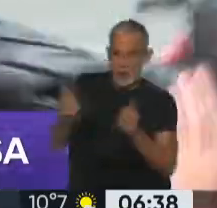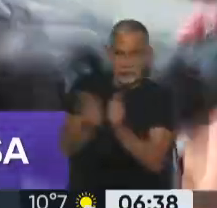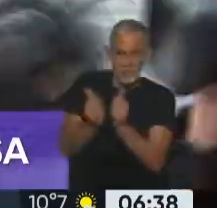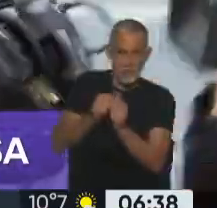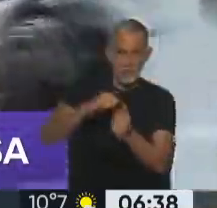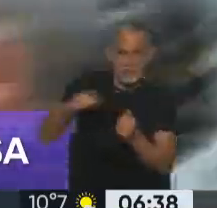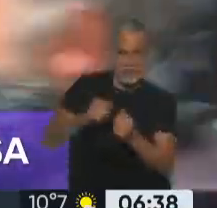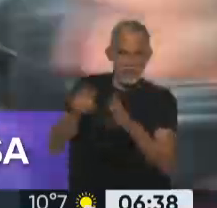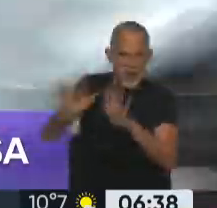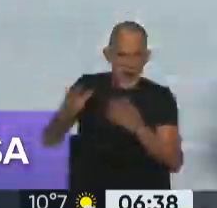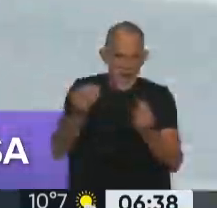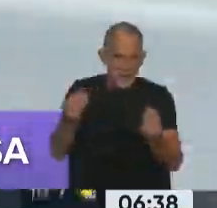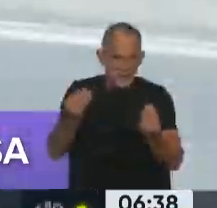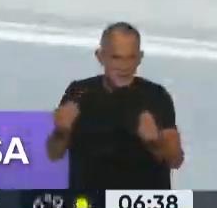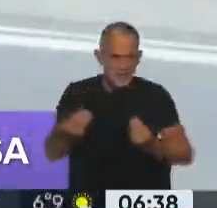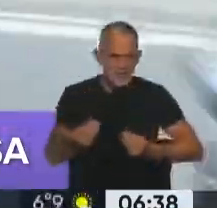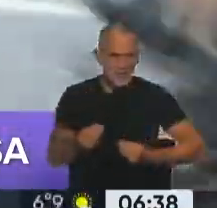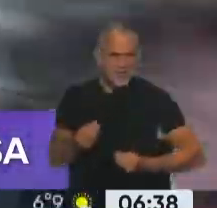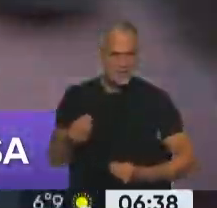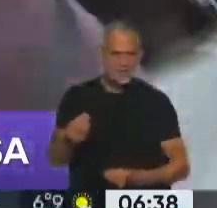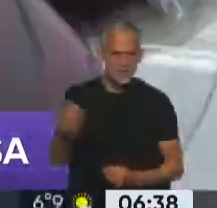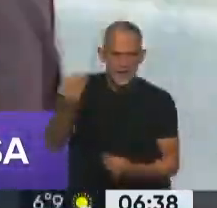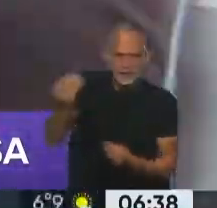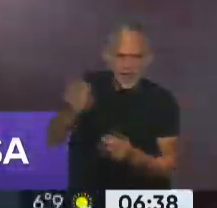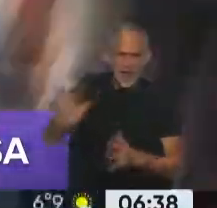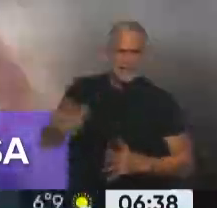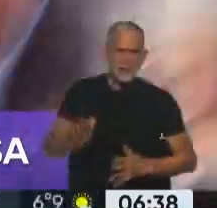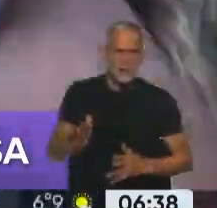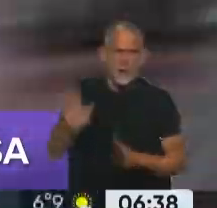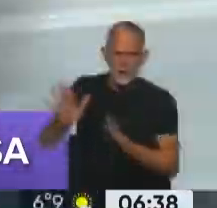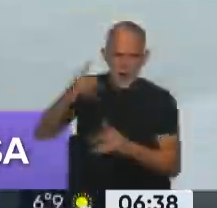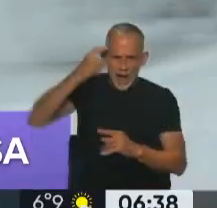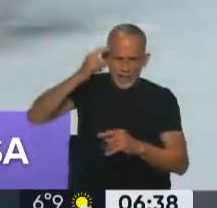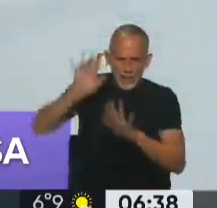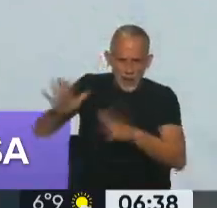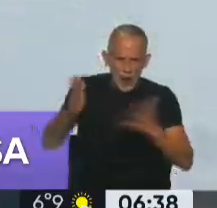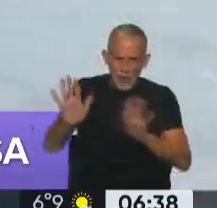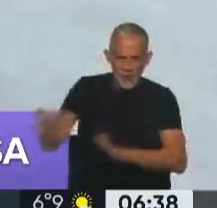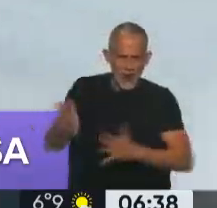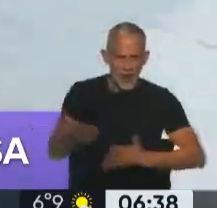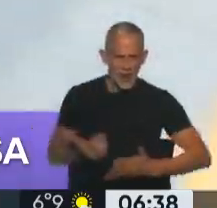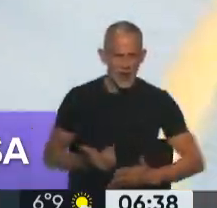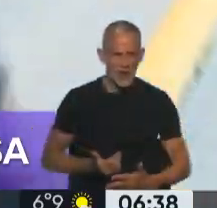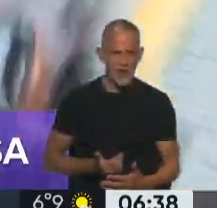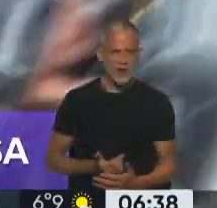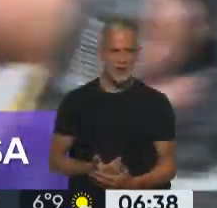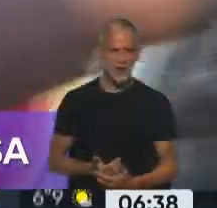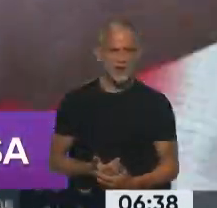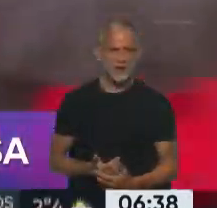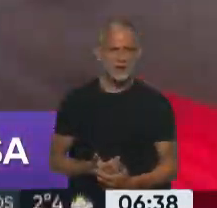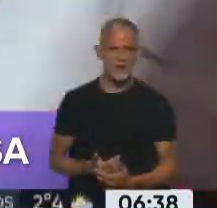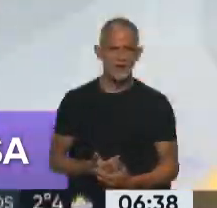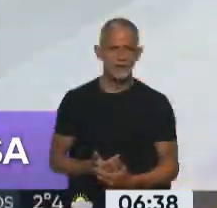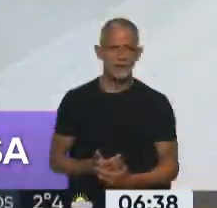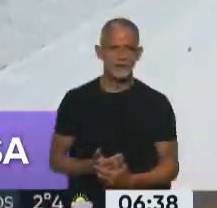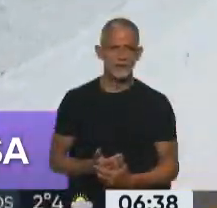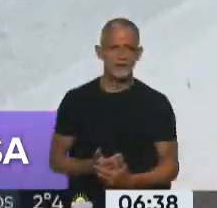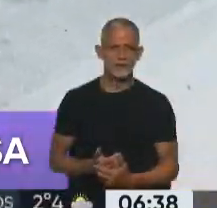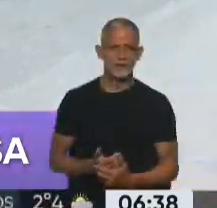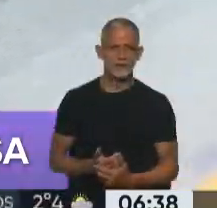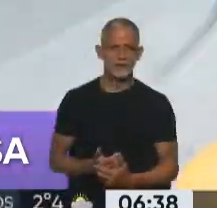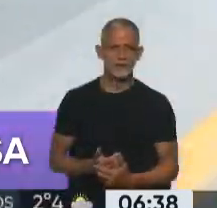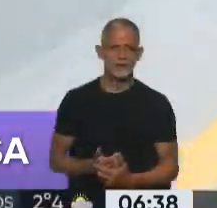incidentes comienzan cuando un custodio se alerta por las corridas de uno de los camarógrafos y lo empuja para alejarlo, a lo que luego